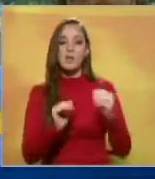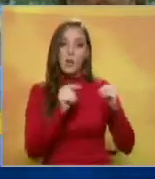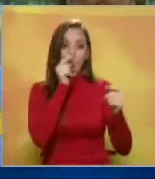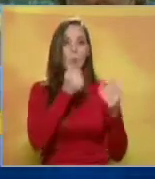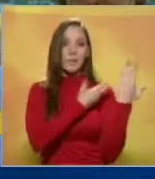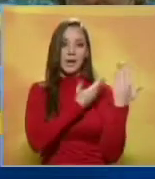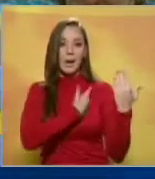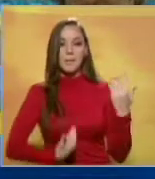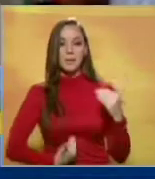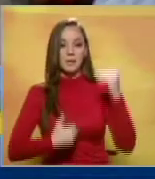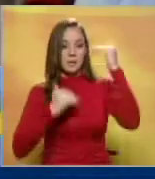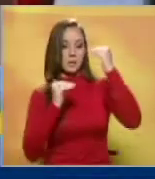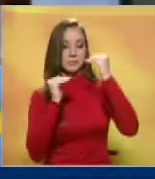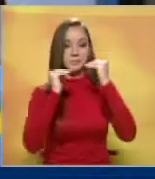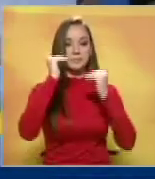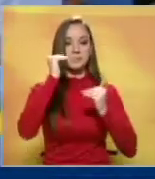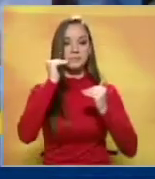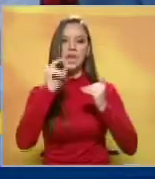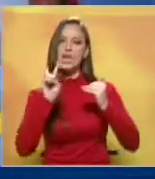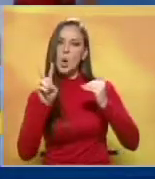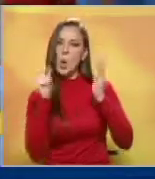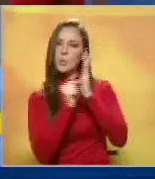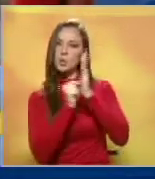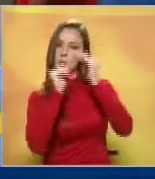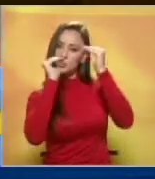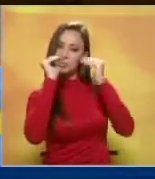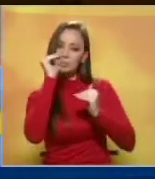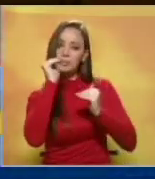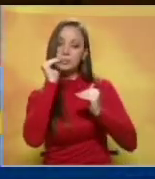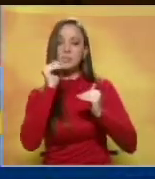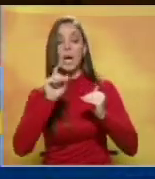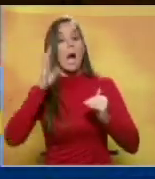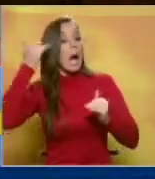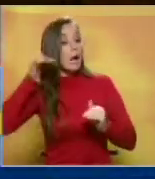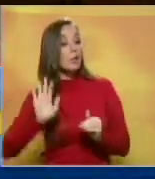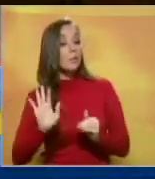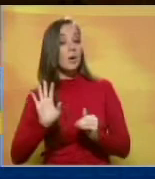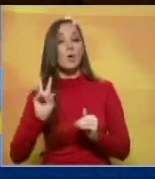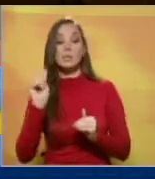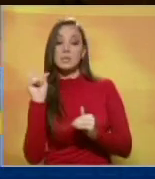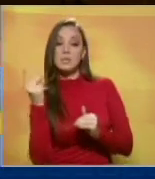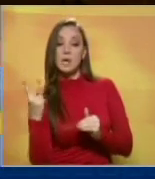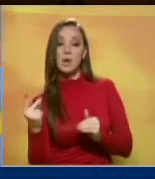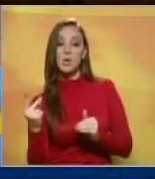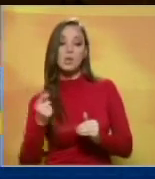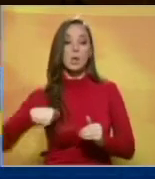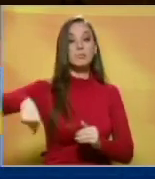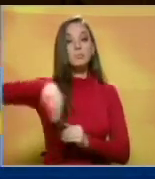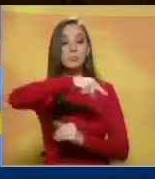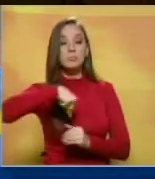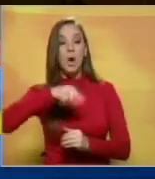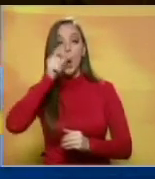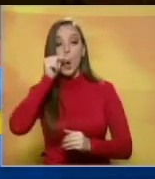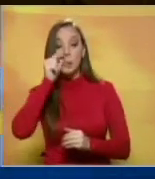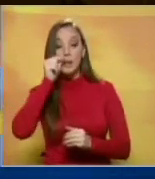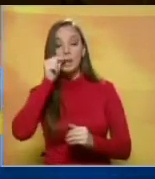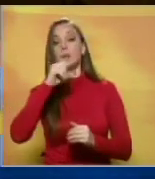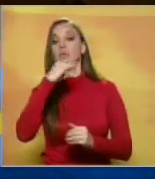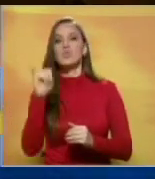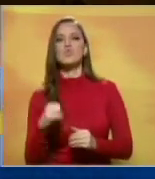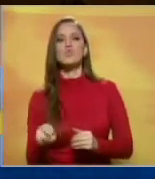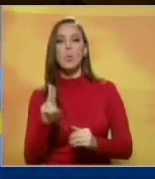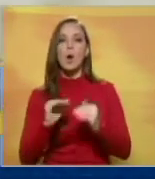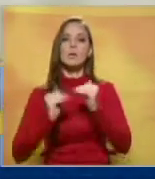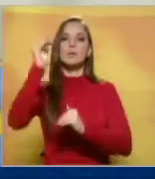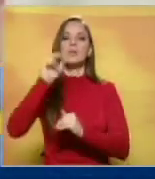mandatario actual que aspira a la reelección en una posible segunda vuelta el 15 de junio zuloaga obtendría el 42 por ciento